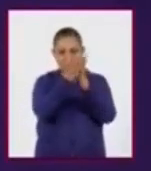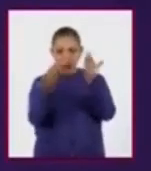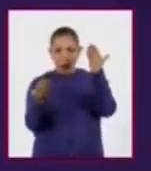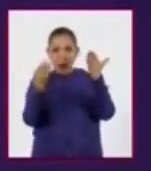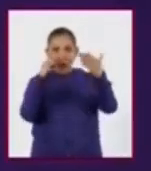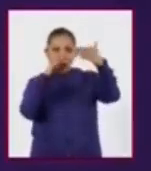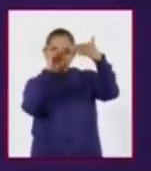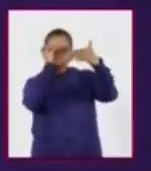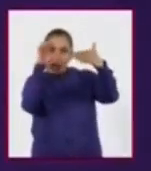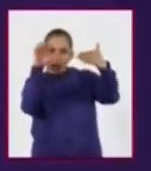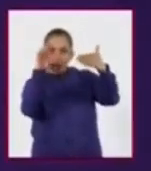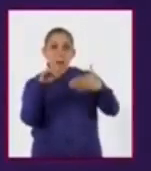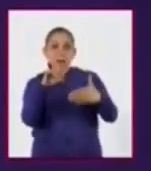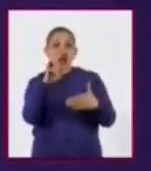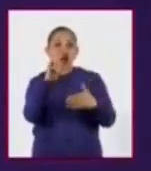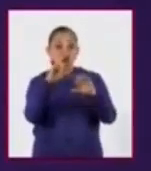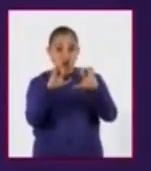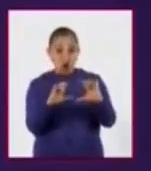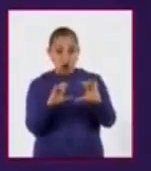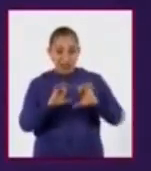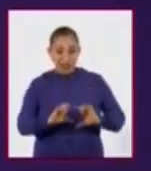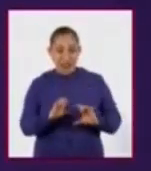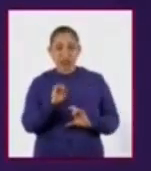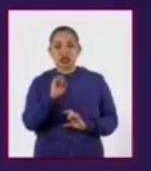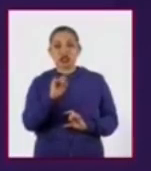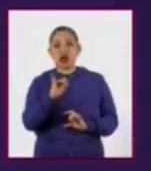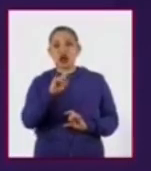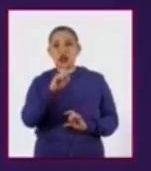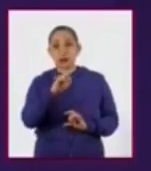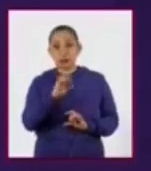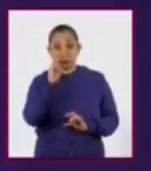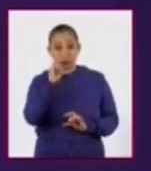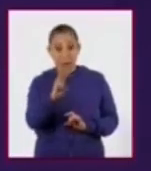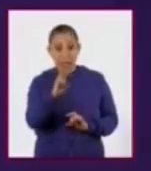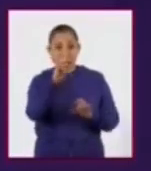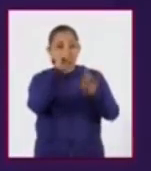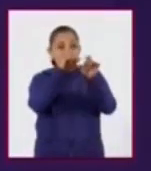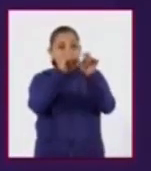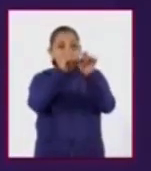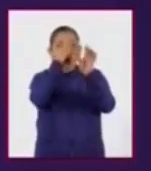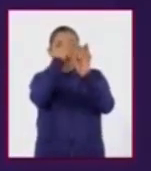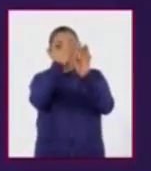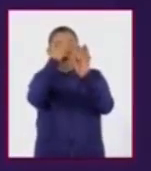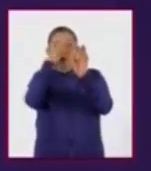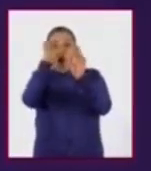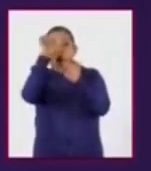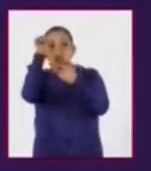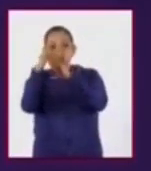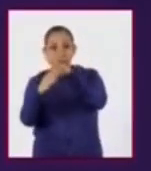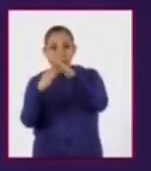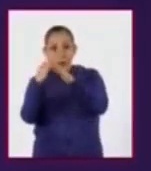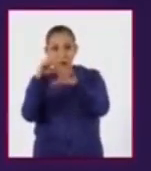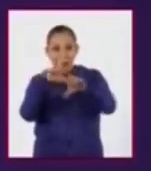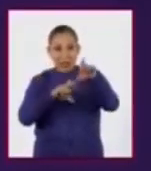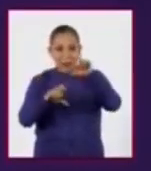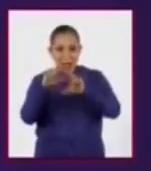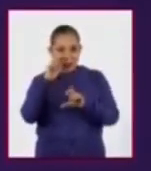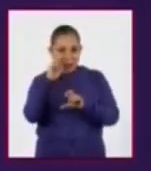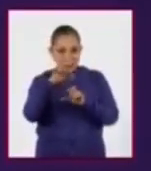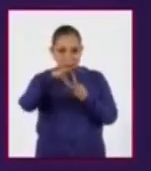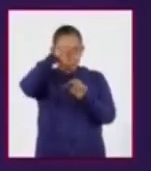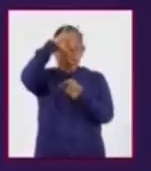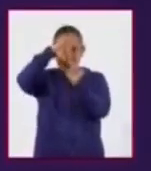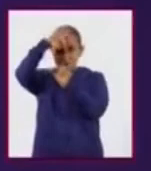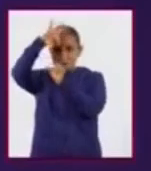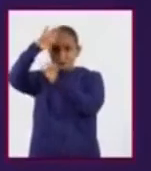Compárenlo con el mercurio y el del sodio. Observen los espectros de los demás elementos químicos.